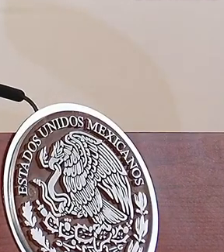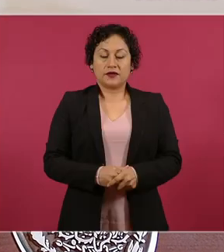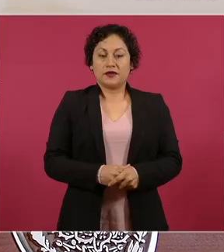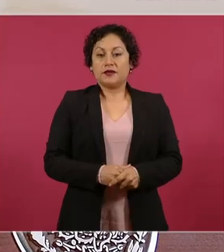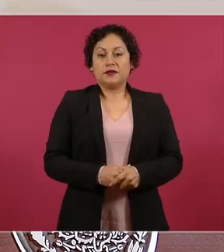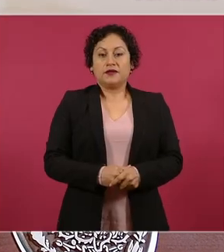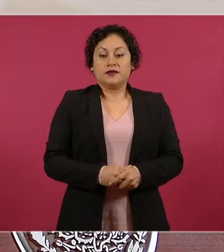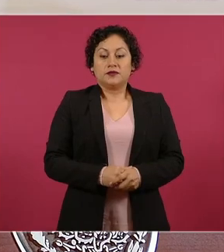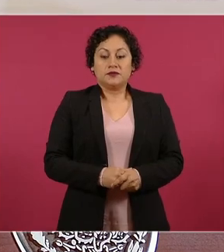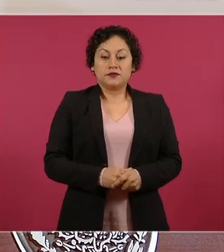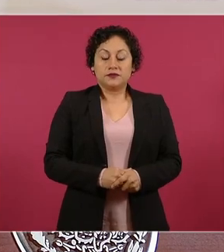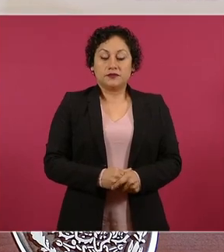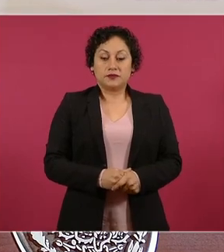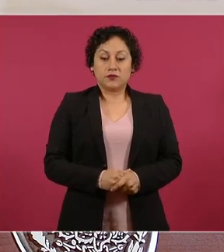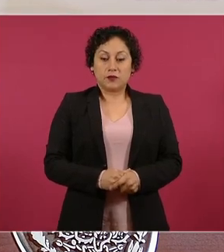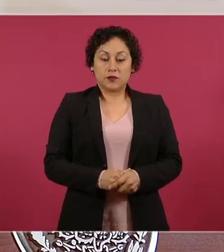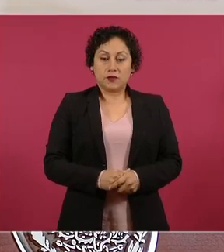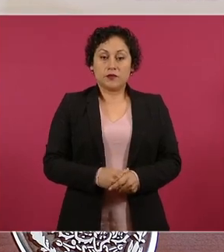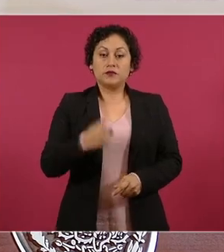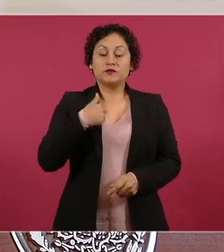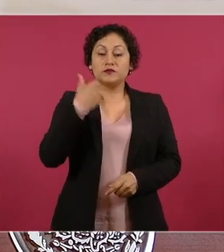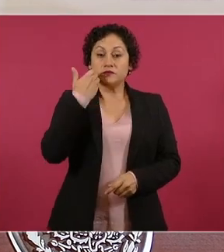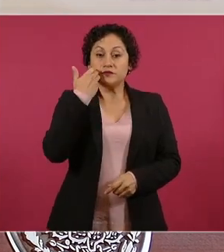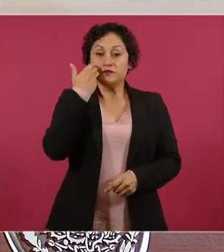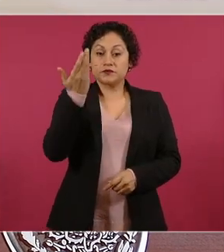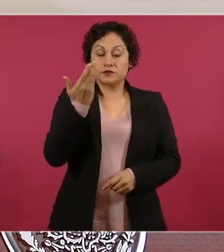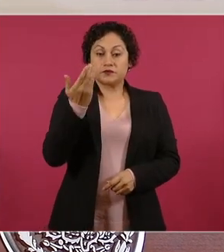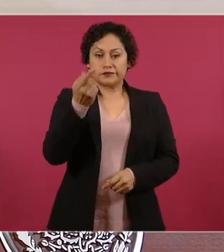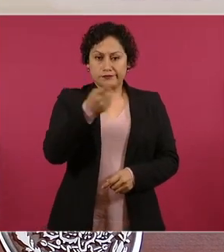que me dijeran qué hacen